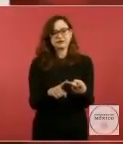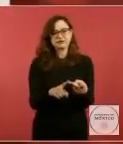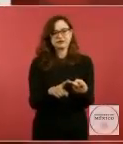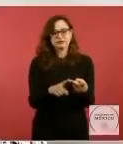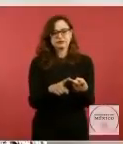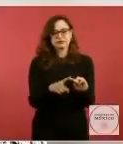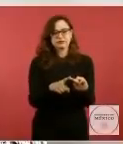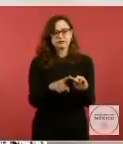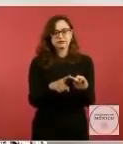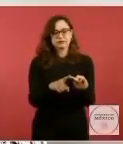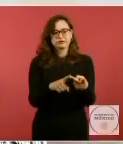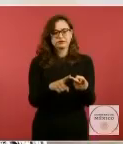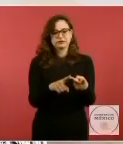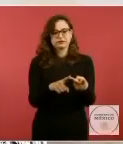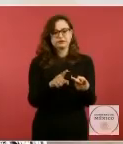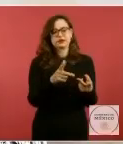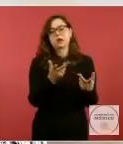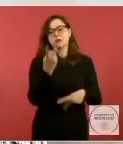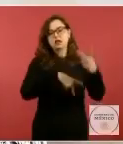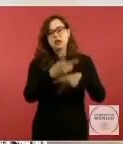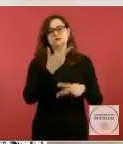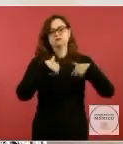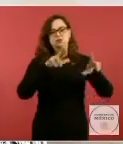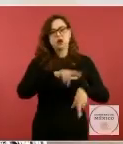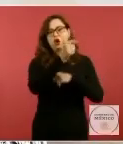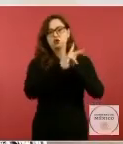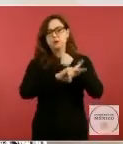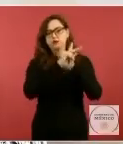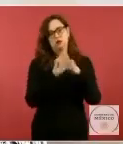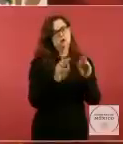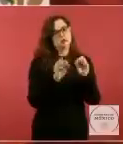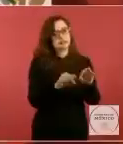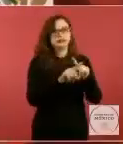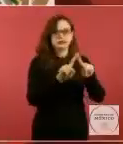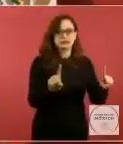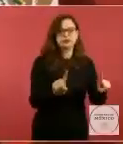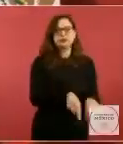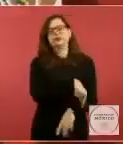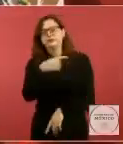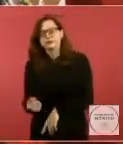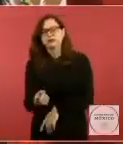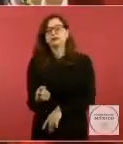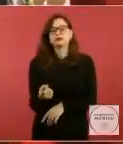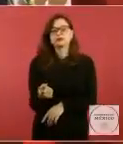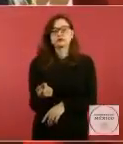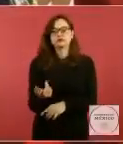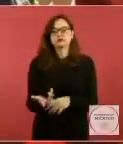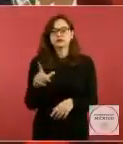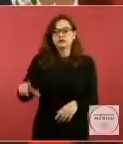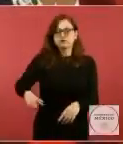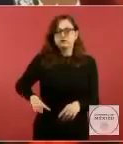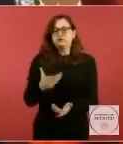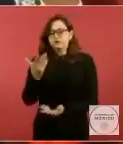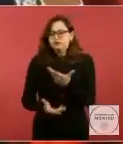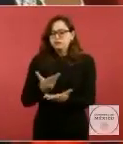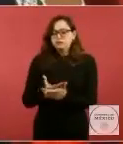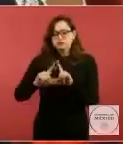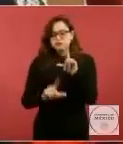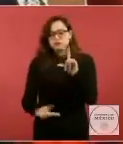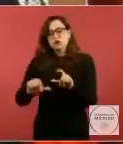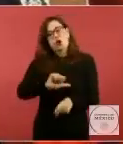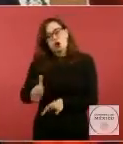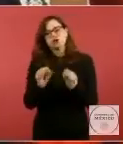personas de otros países es otra, donde trabajo con servidores públicos del gobierno también